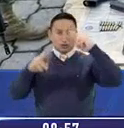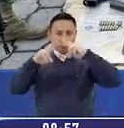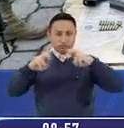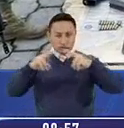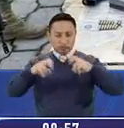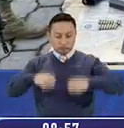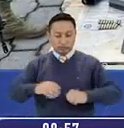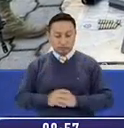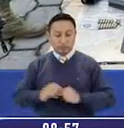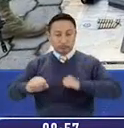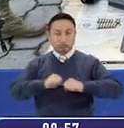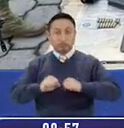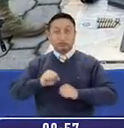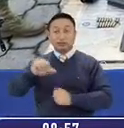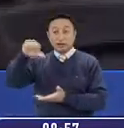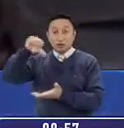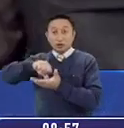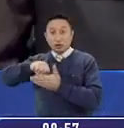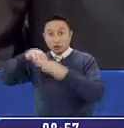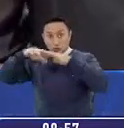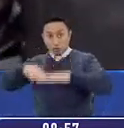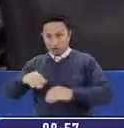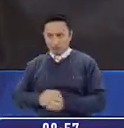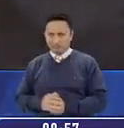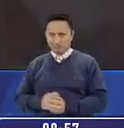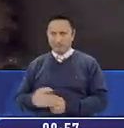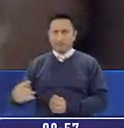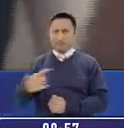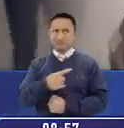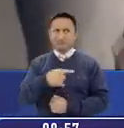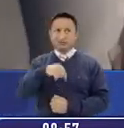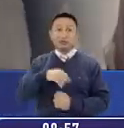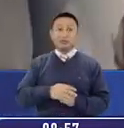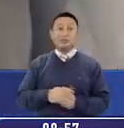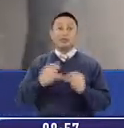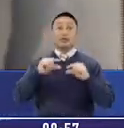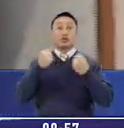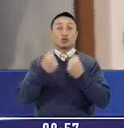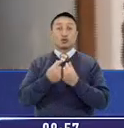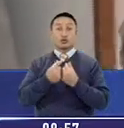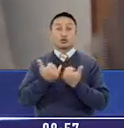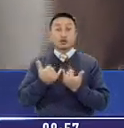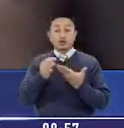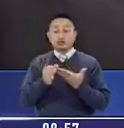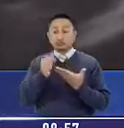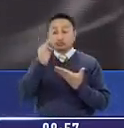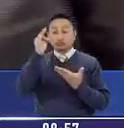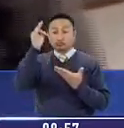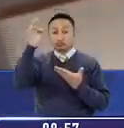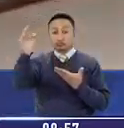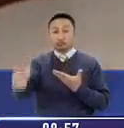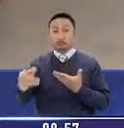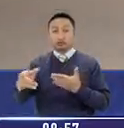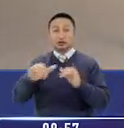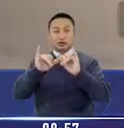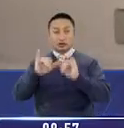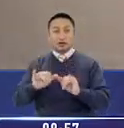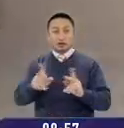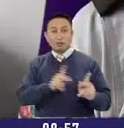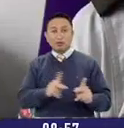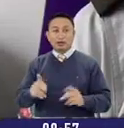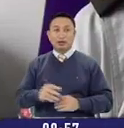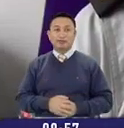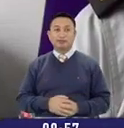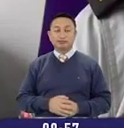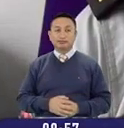solo trabajan en las grandes urbes, las organizaciones delictivas han escogido áreas rurales para descansar y planificar.